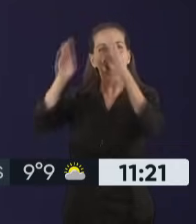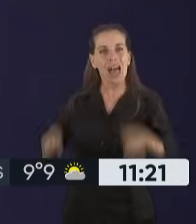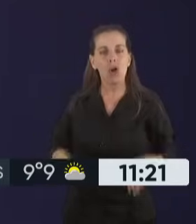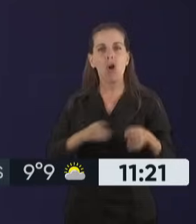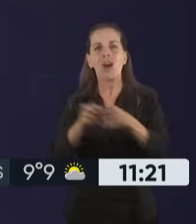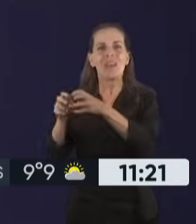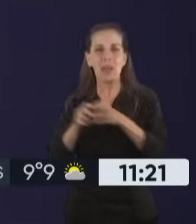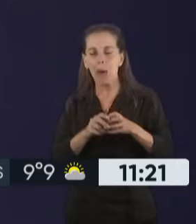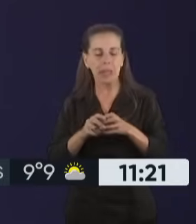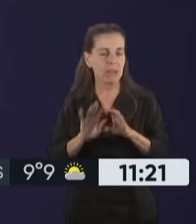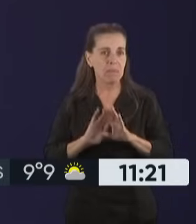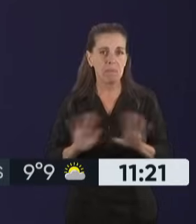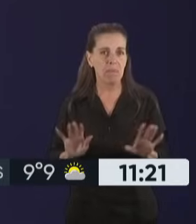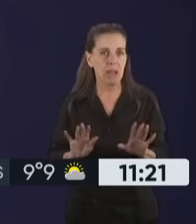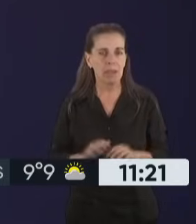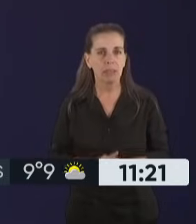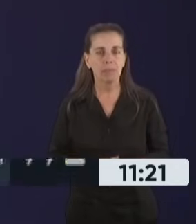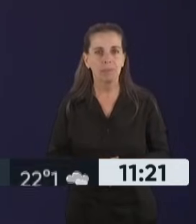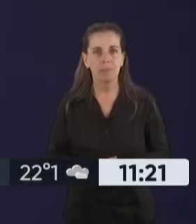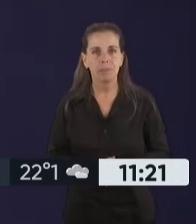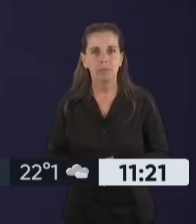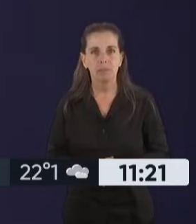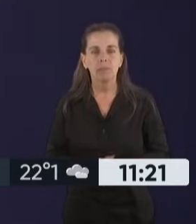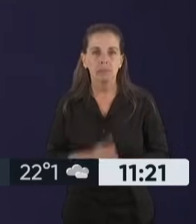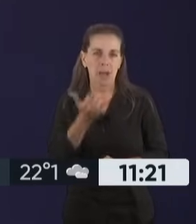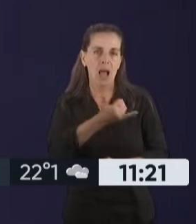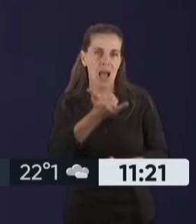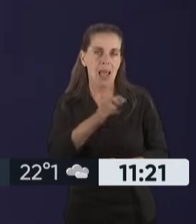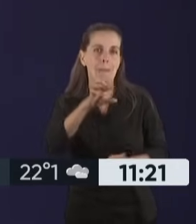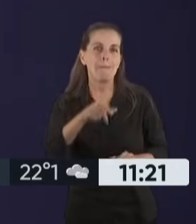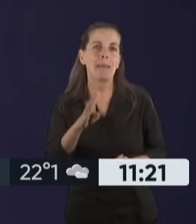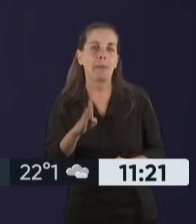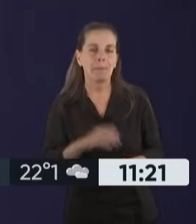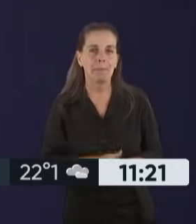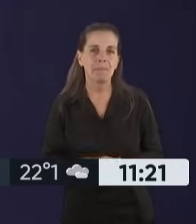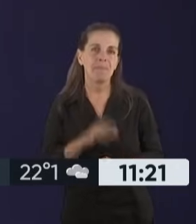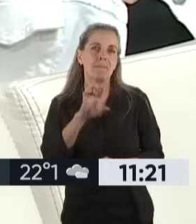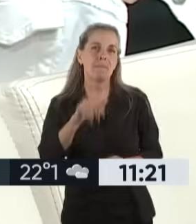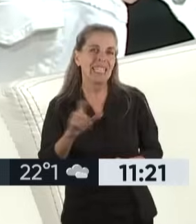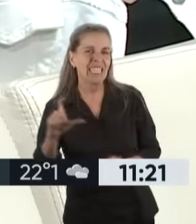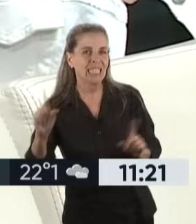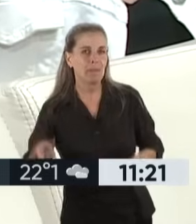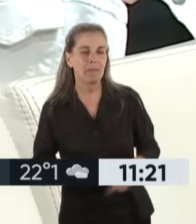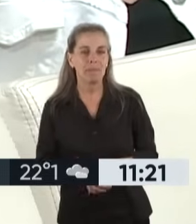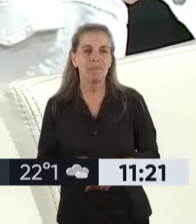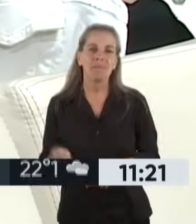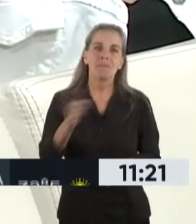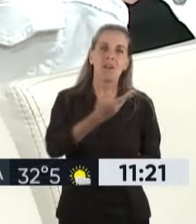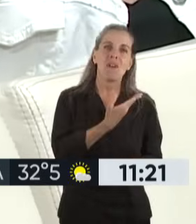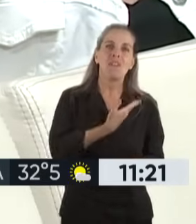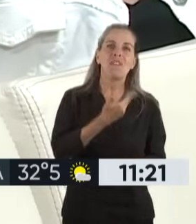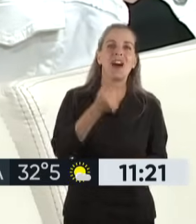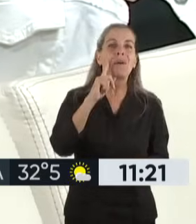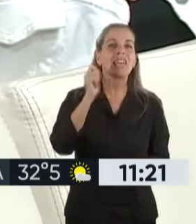este camino del DNU. Así que sí, para todo tenemos plan B y plan C. Fabián, querido. ¿Qué tal, Manuel?